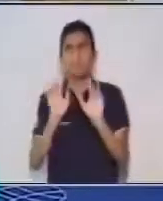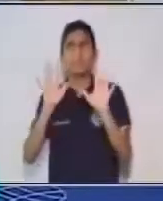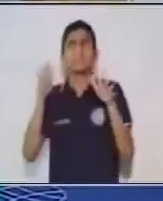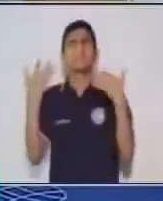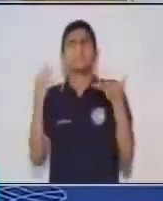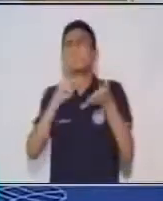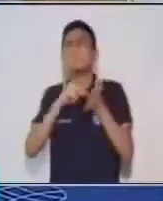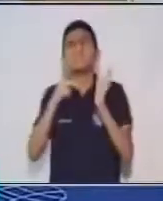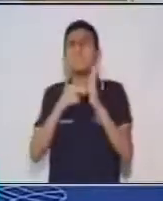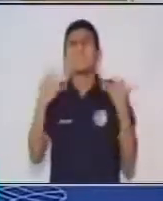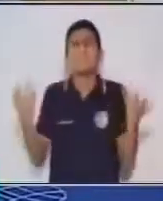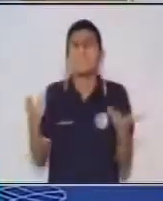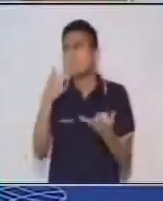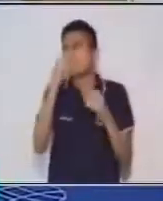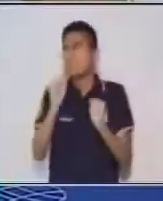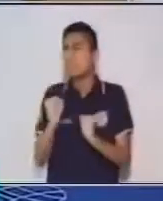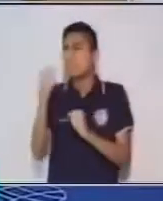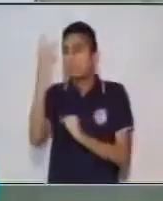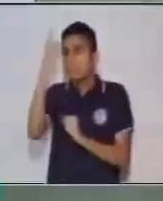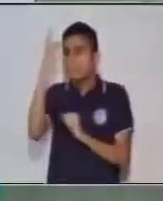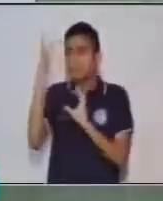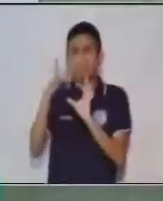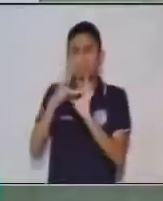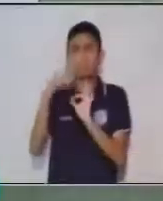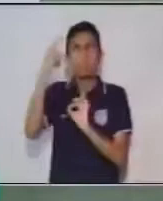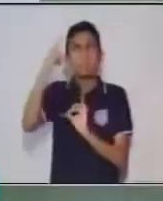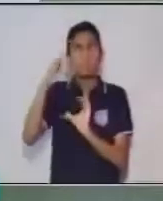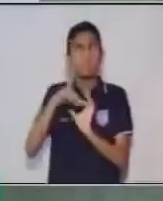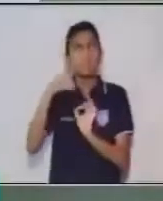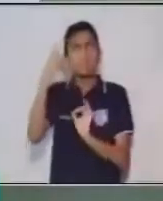acción o qué verbo podemos relacionar con la imagen 5?